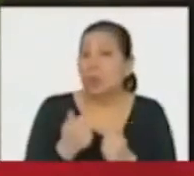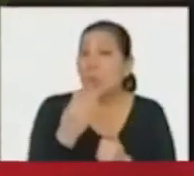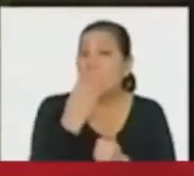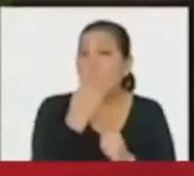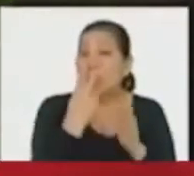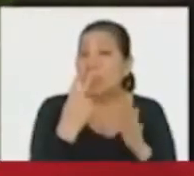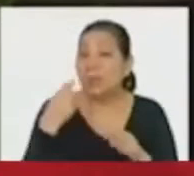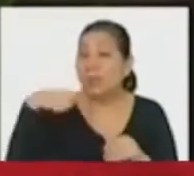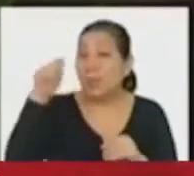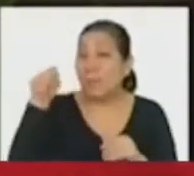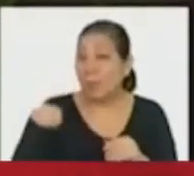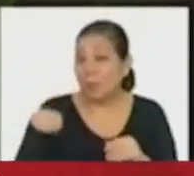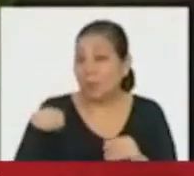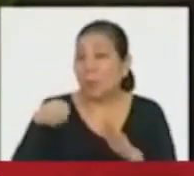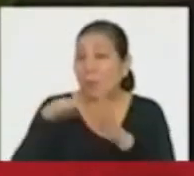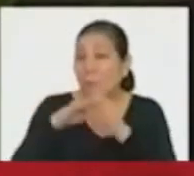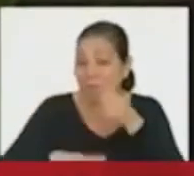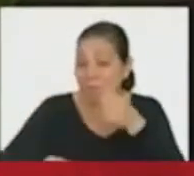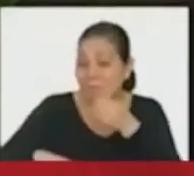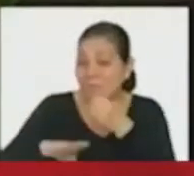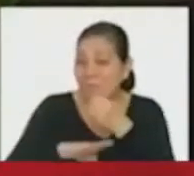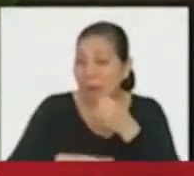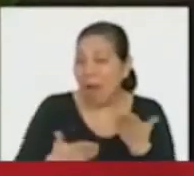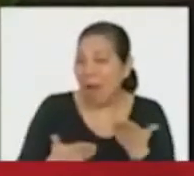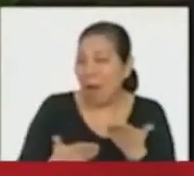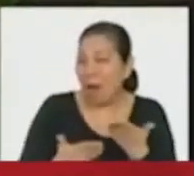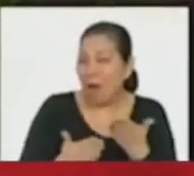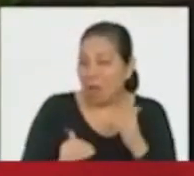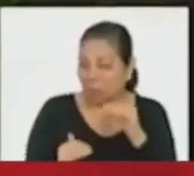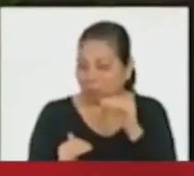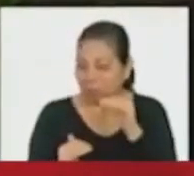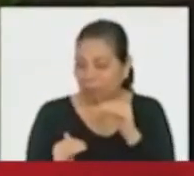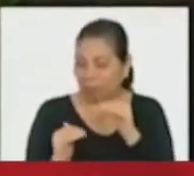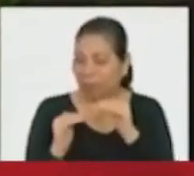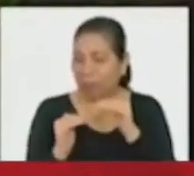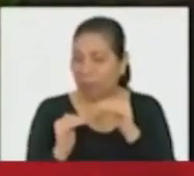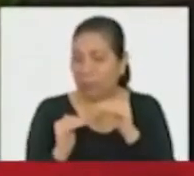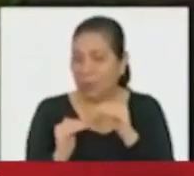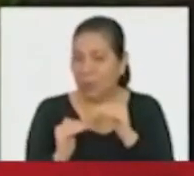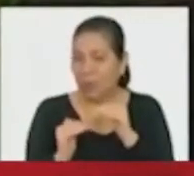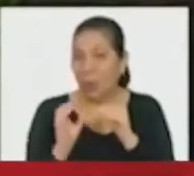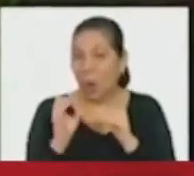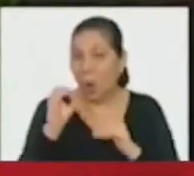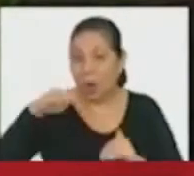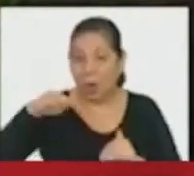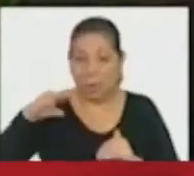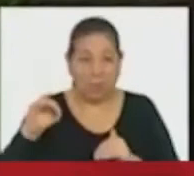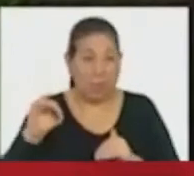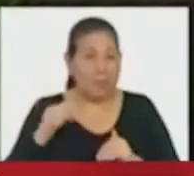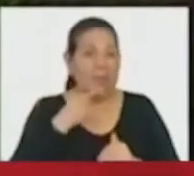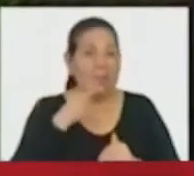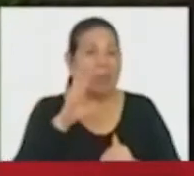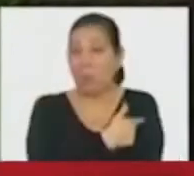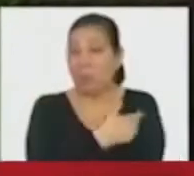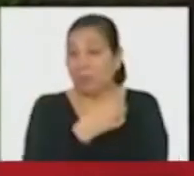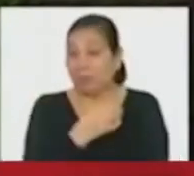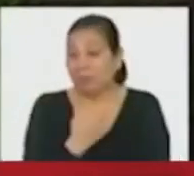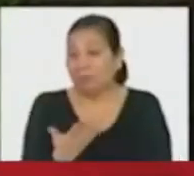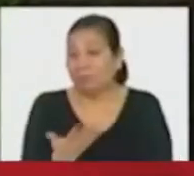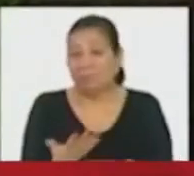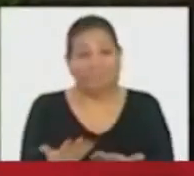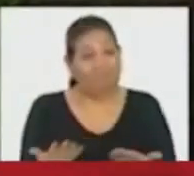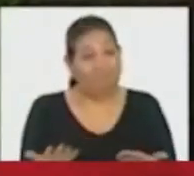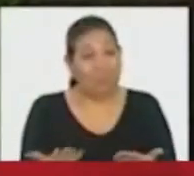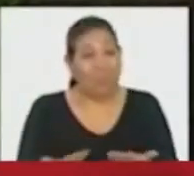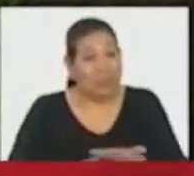del 47 por ciento que está por debajo del rango que recomienda la versión mundial de la salud que el 50 por ciento para arriba aunque